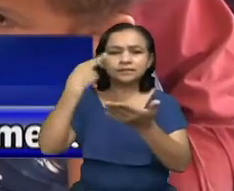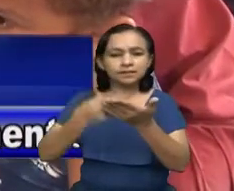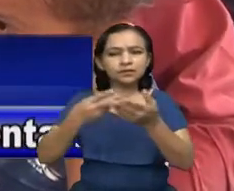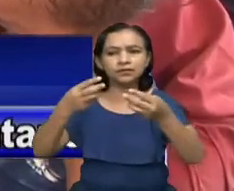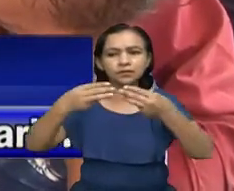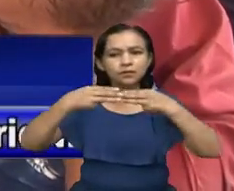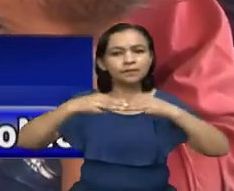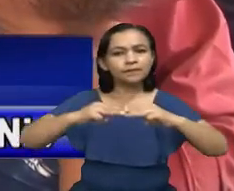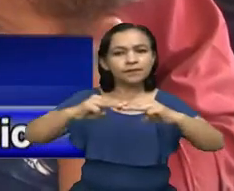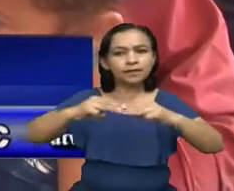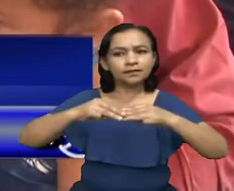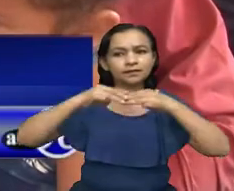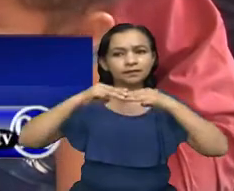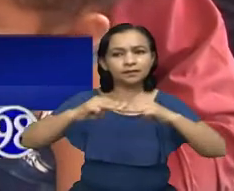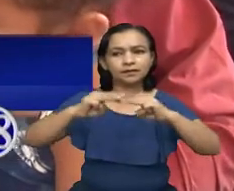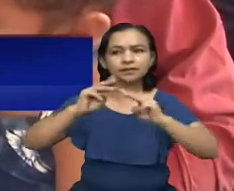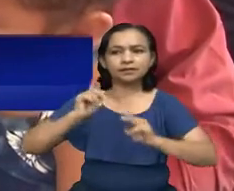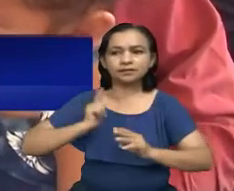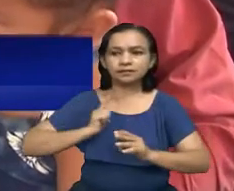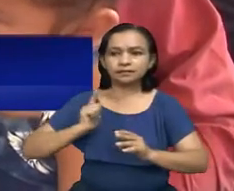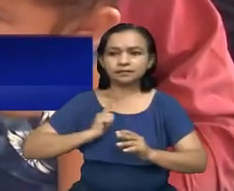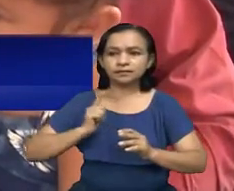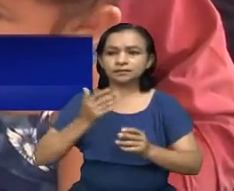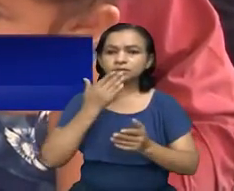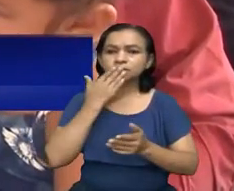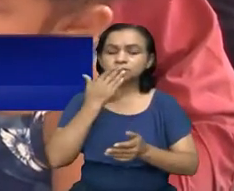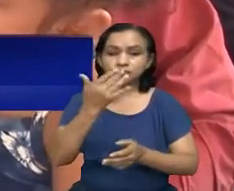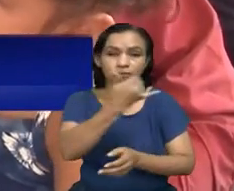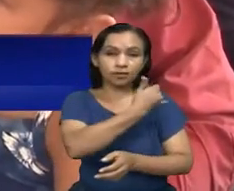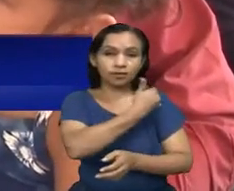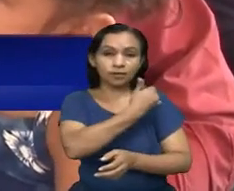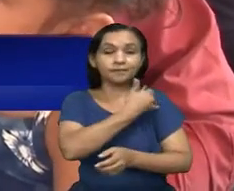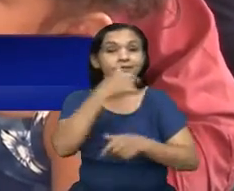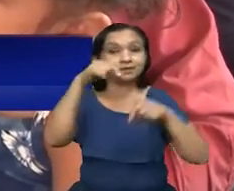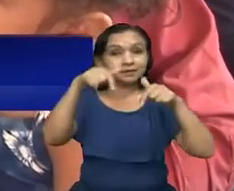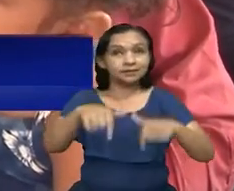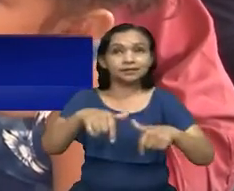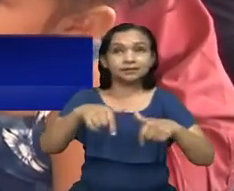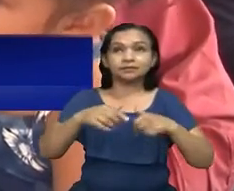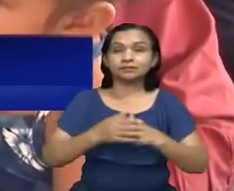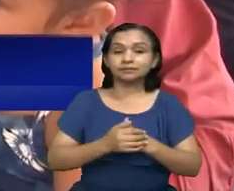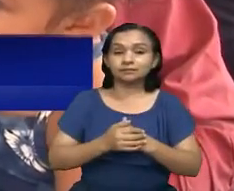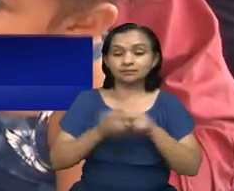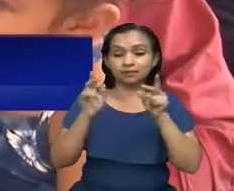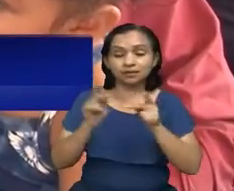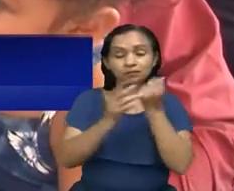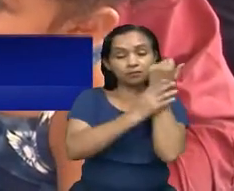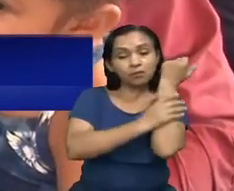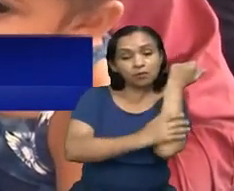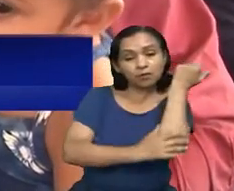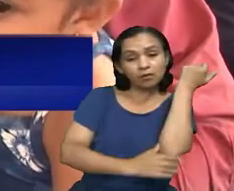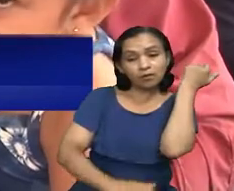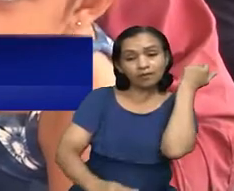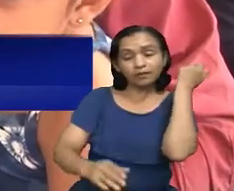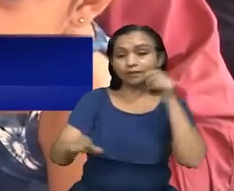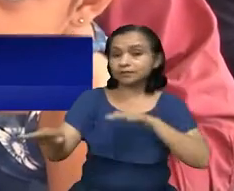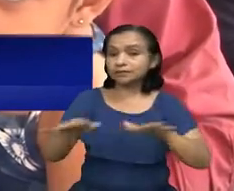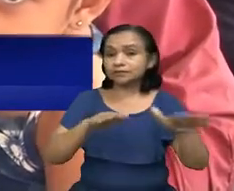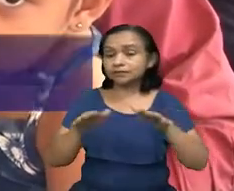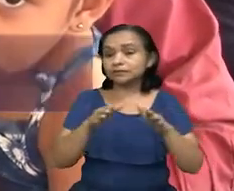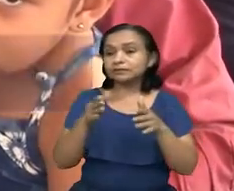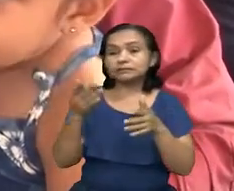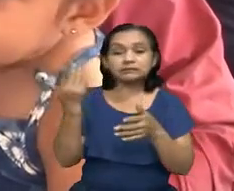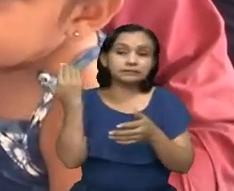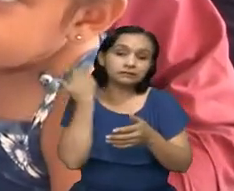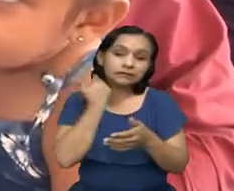Matiares, de tener, ponernos un buen hospital para que así nosotros los pobres cercanos aquí, que no tengamos tal vez para el